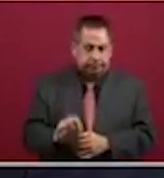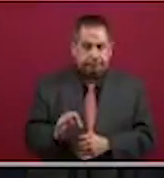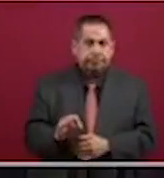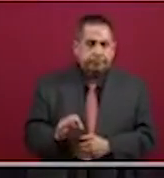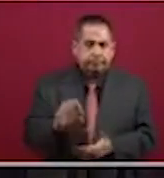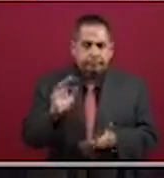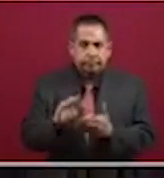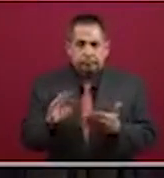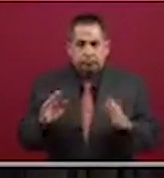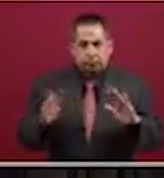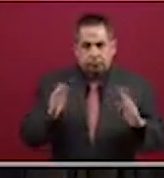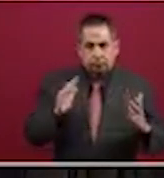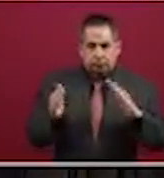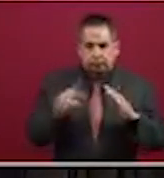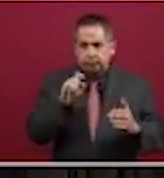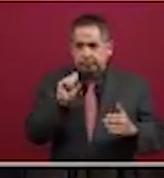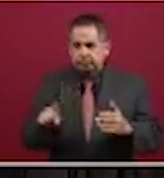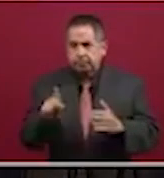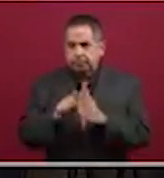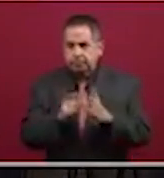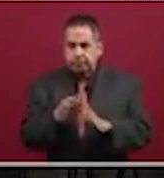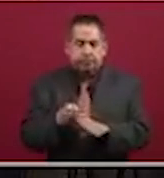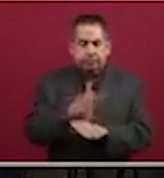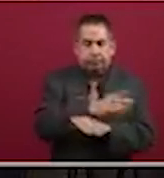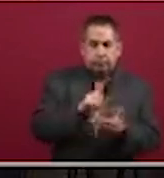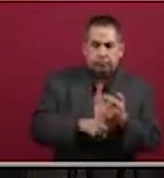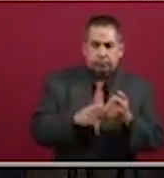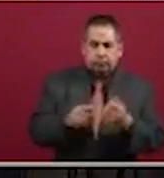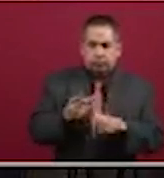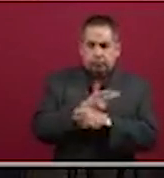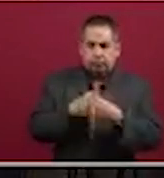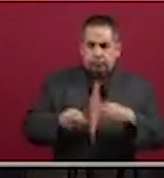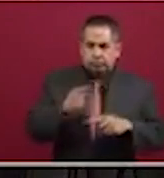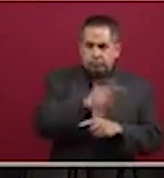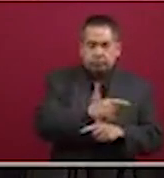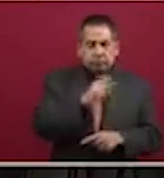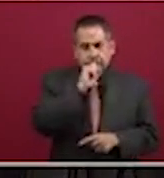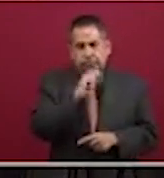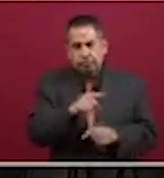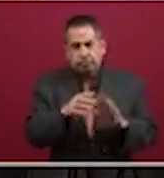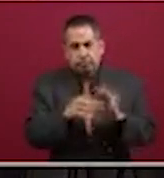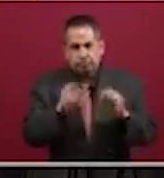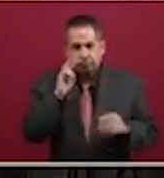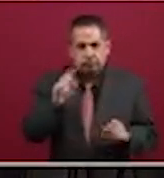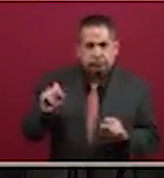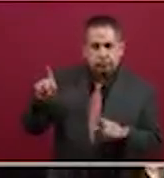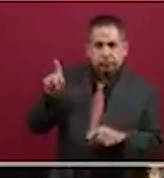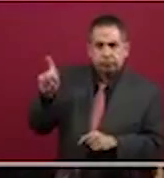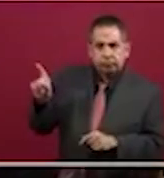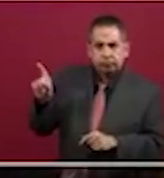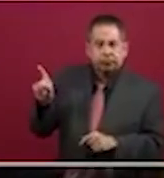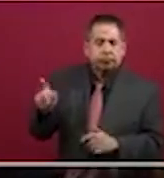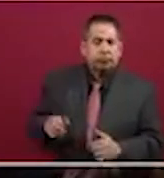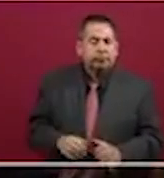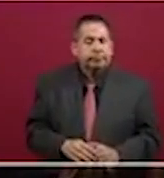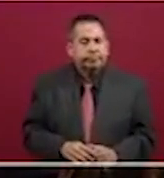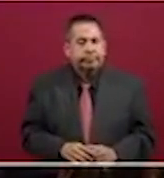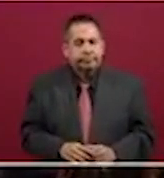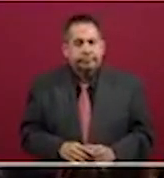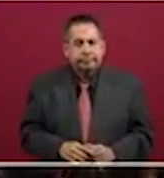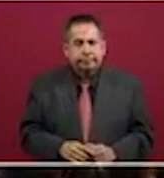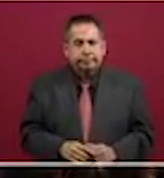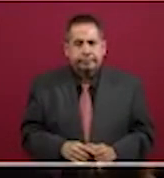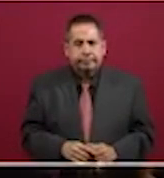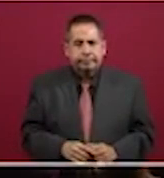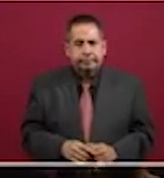con respecto al mismo mes del año pasado también como se observa aquí en la gráfica de